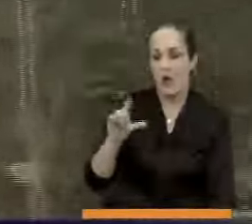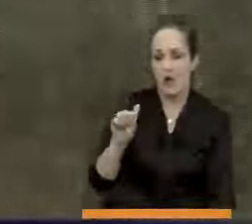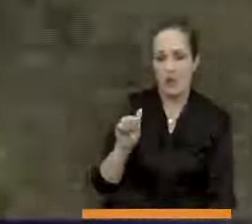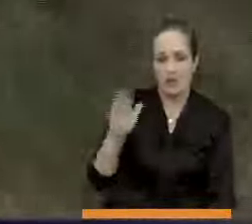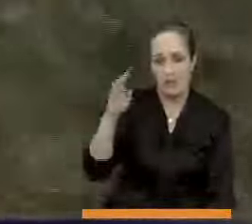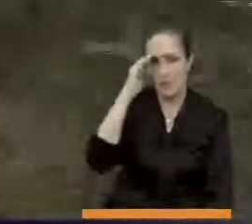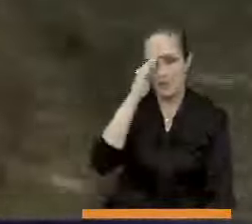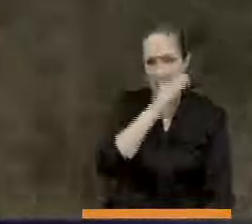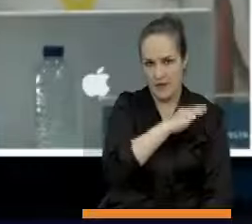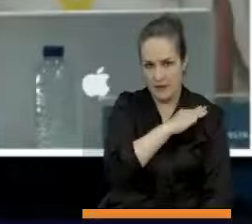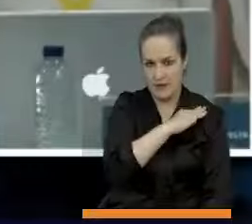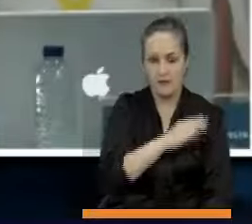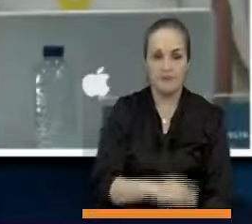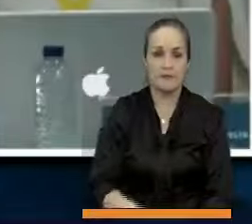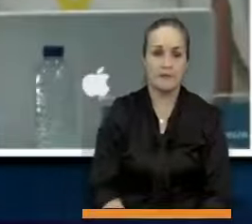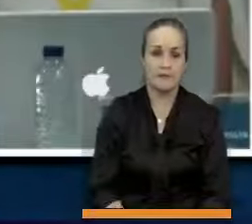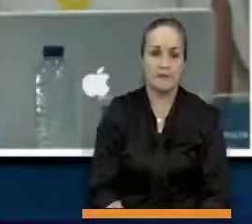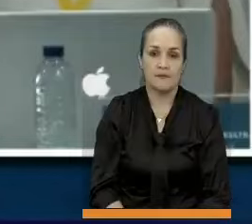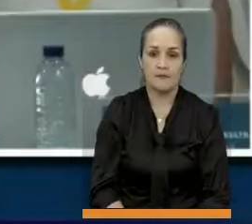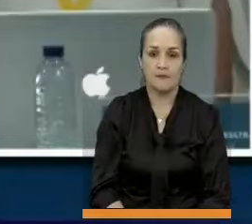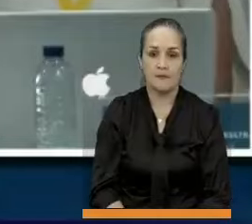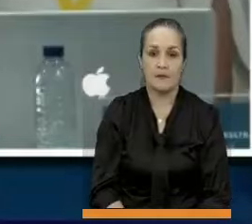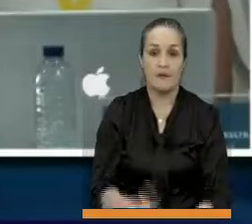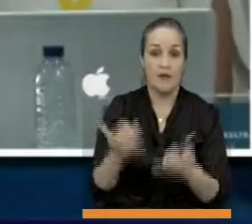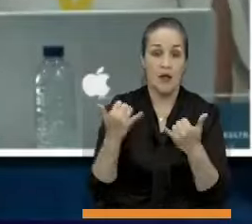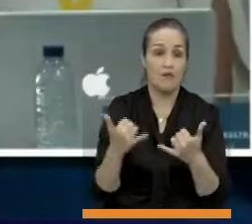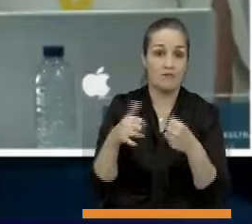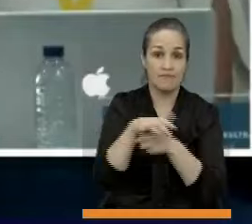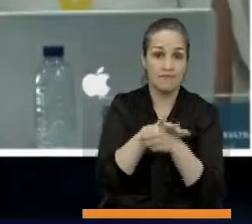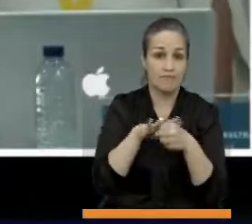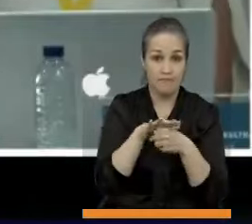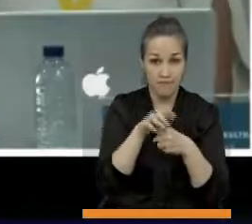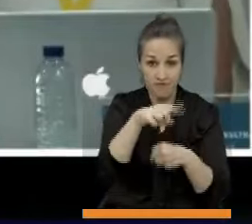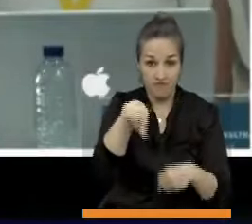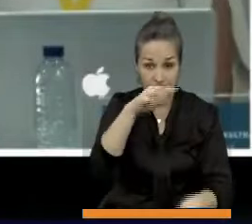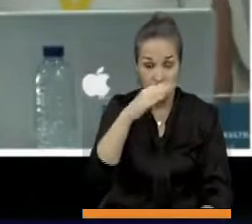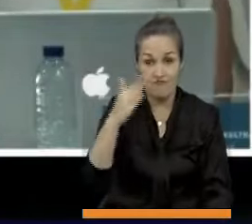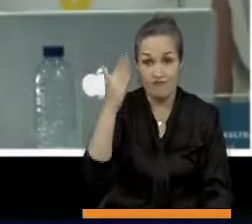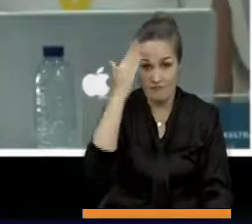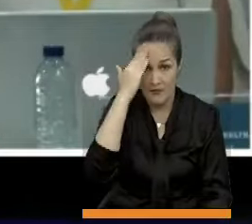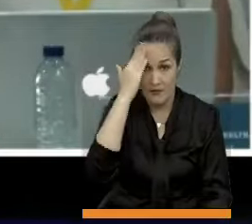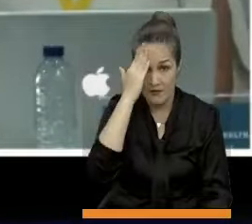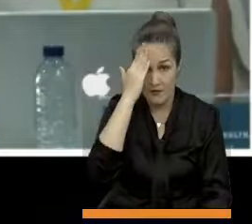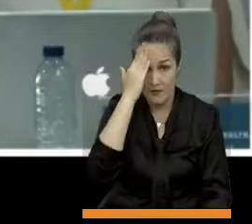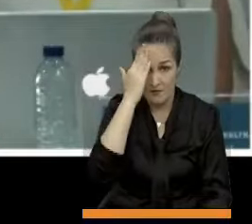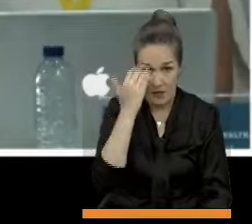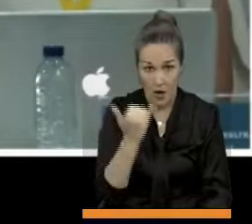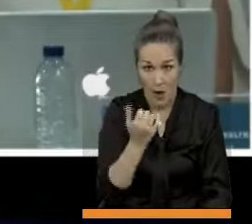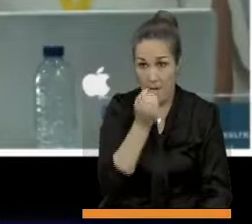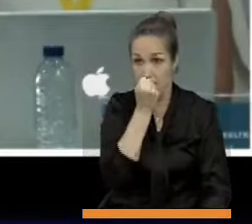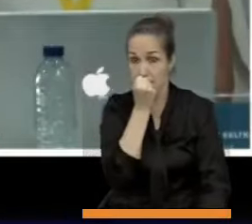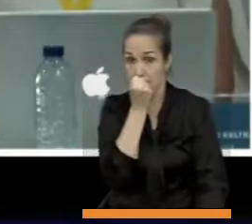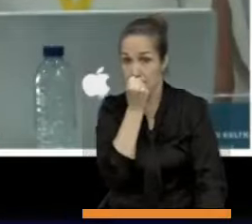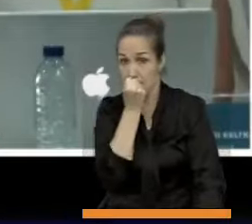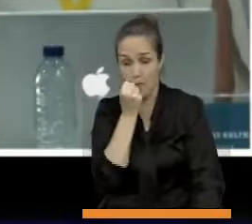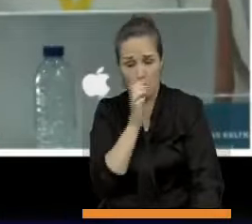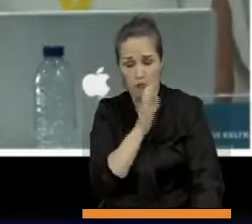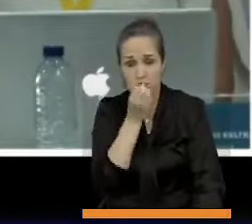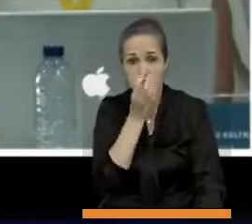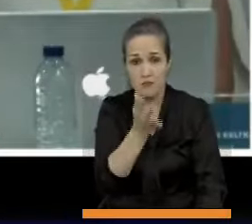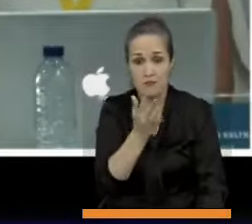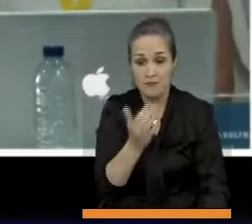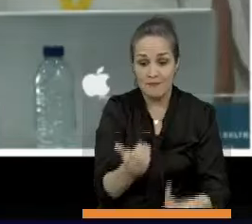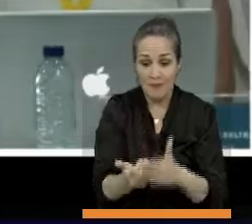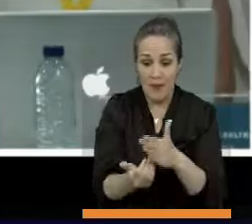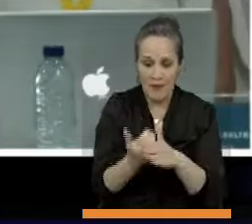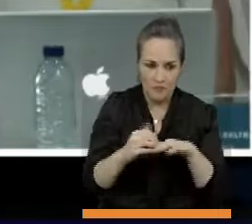capital de ese departamento como lo vemos acá para nadie es un secreto que la el indicio de la operación